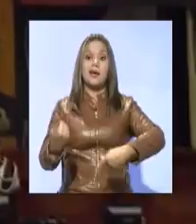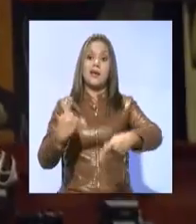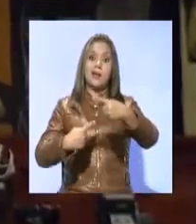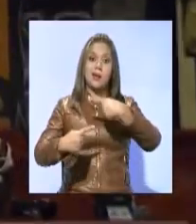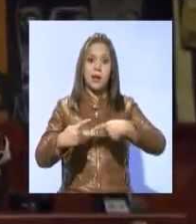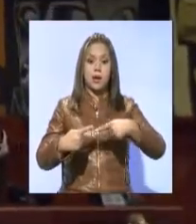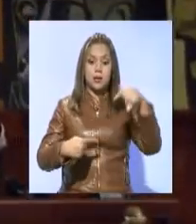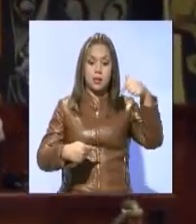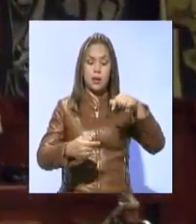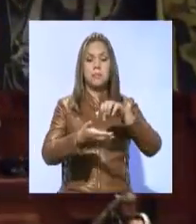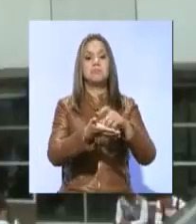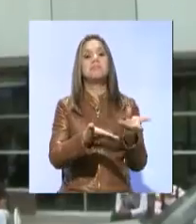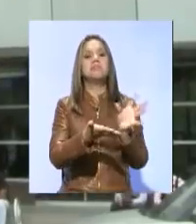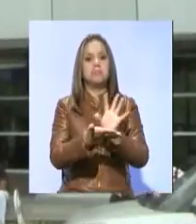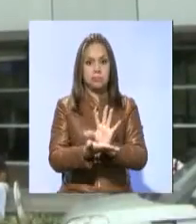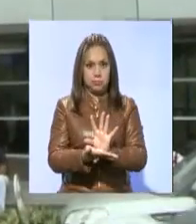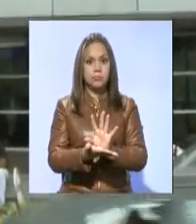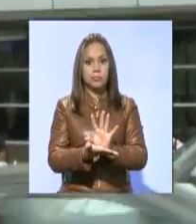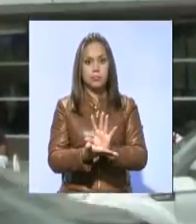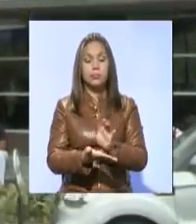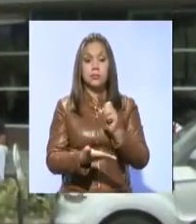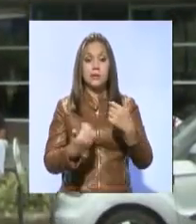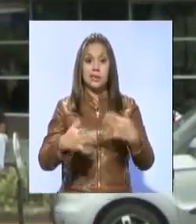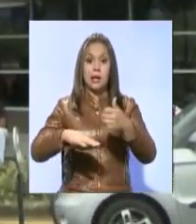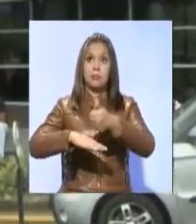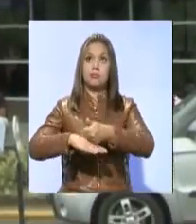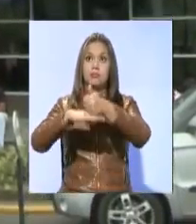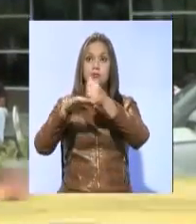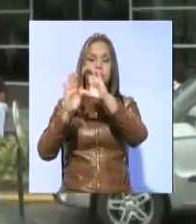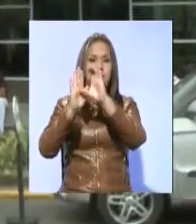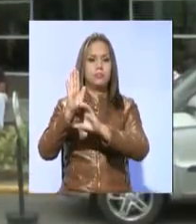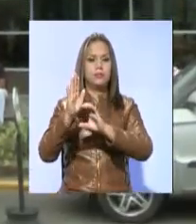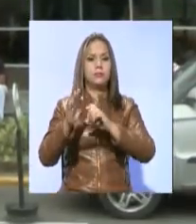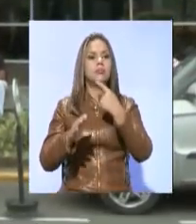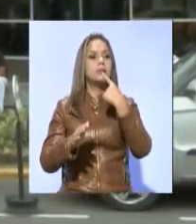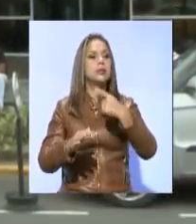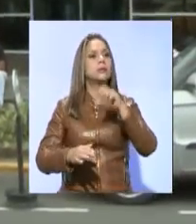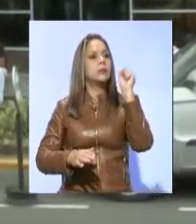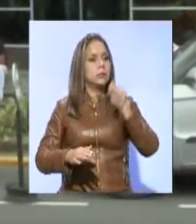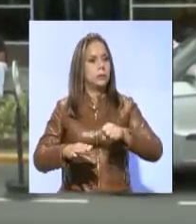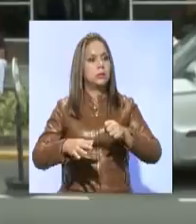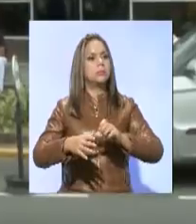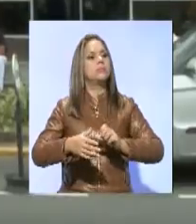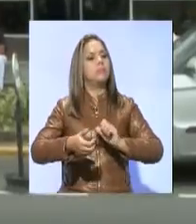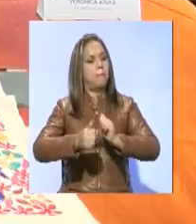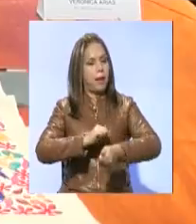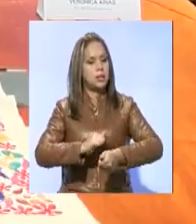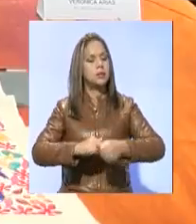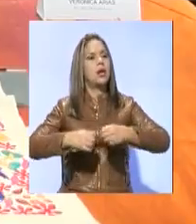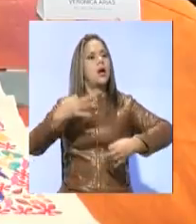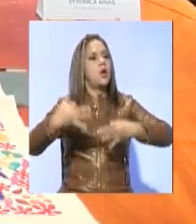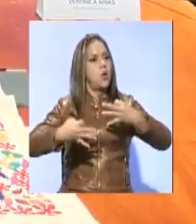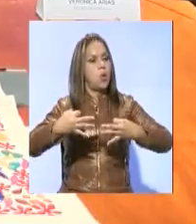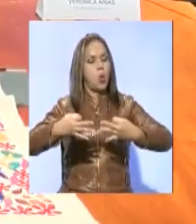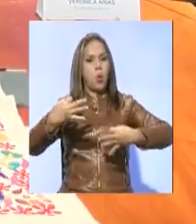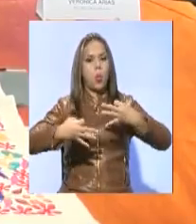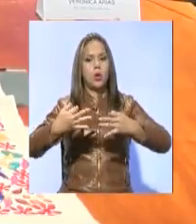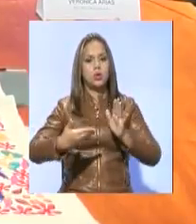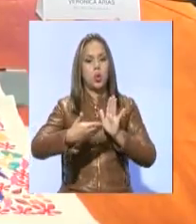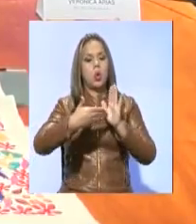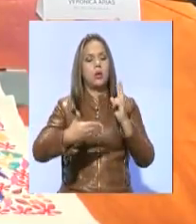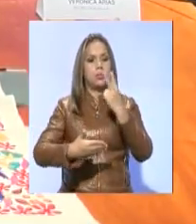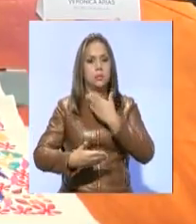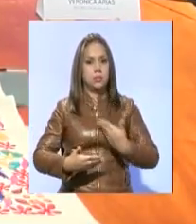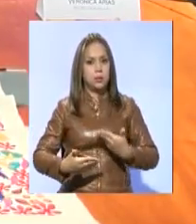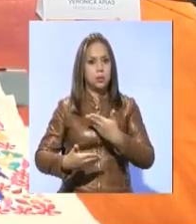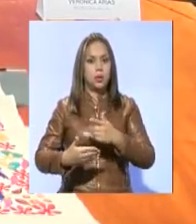cancha de la Asamblea Nacional. Una vez que la Corte Constitucional emitió su dictamen de admisibilidad, ahora es el Consejo de Administración